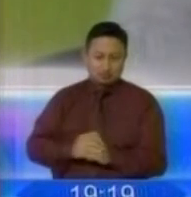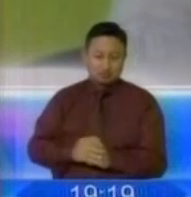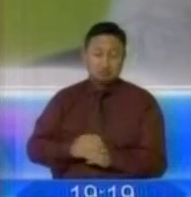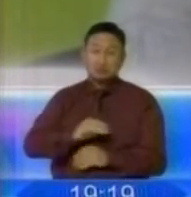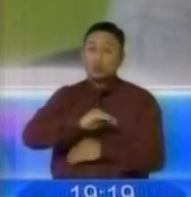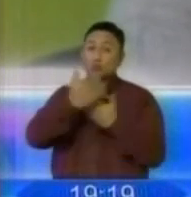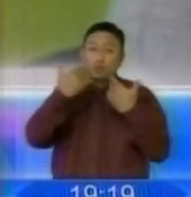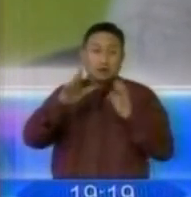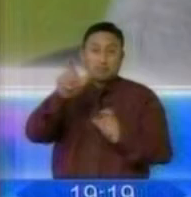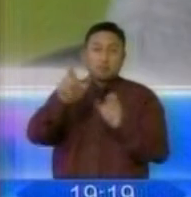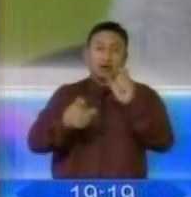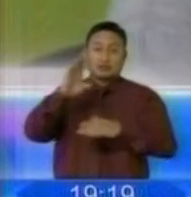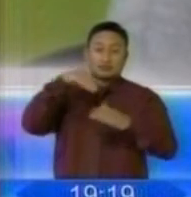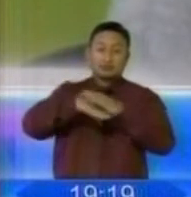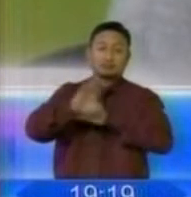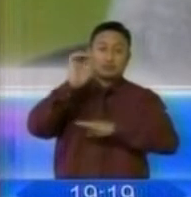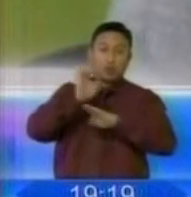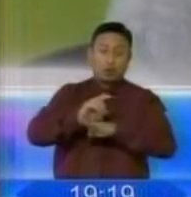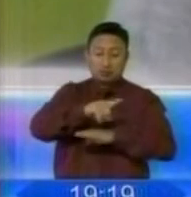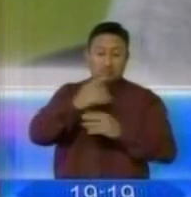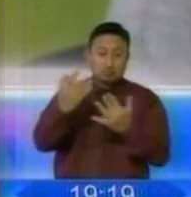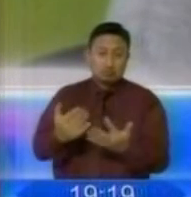todo ciudadano que esté aquí en tránsito